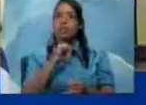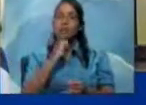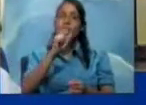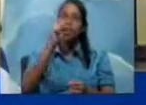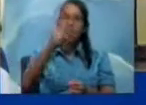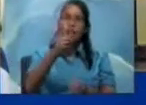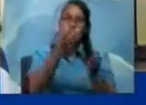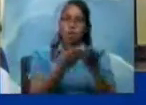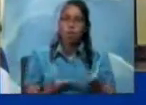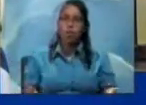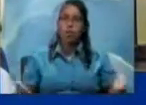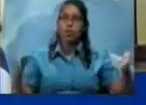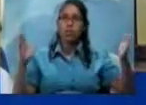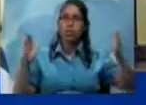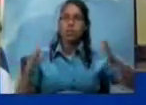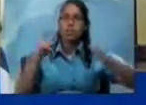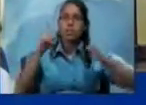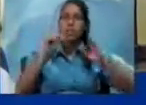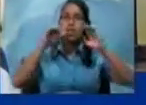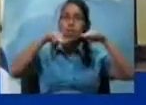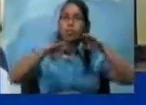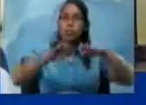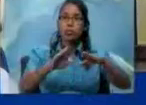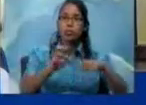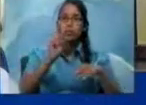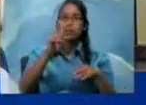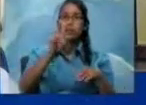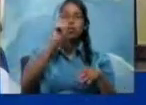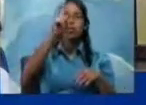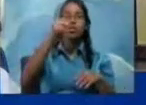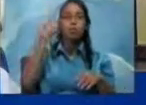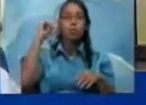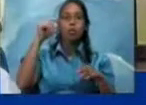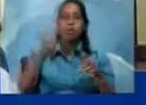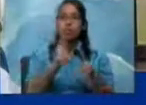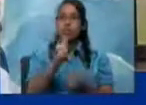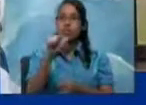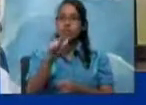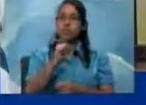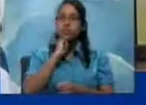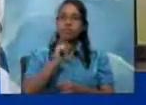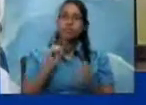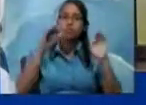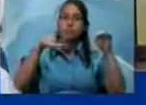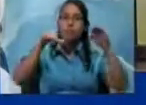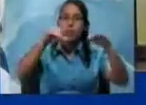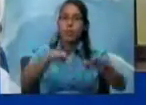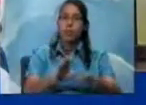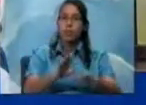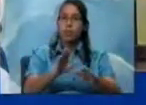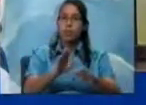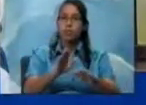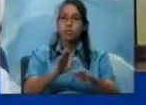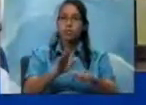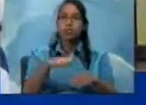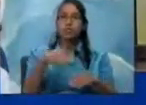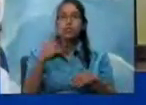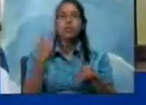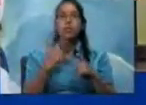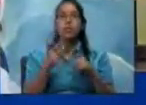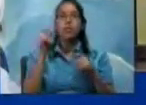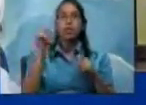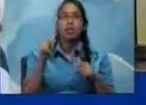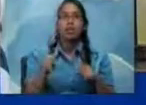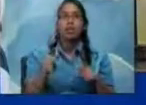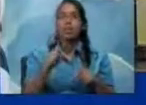cajón así 21 por 10 eso es el mar de Galilea Pero es